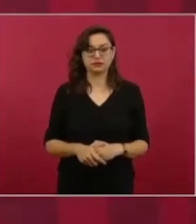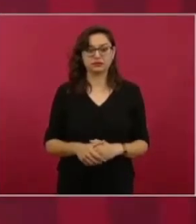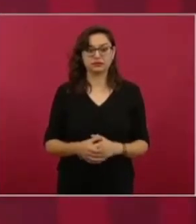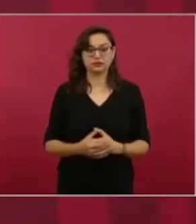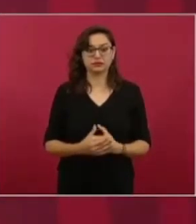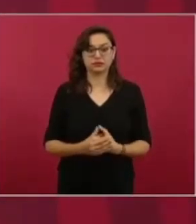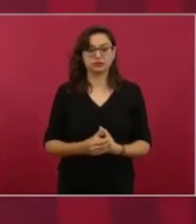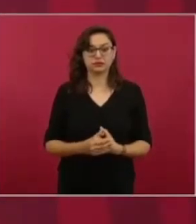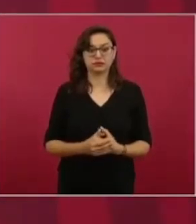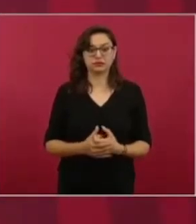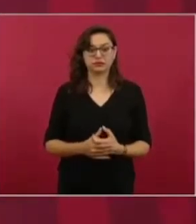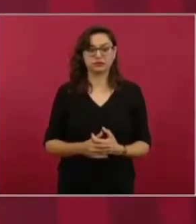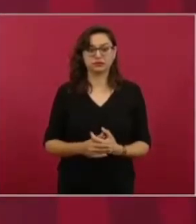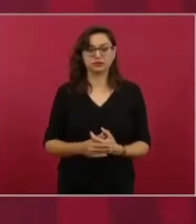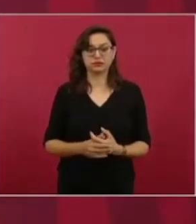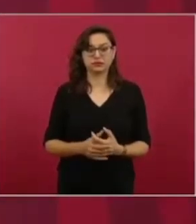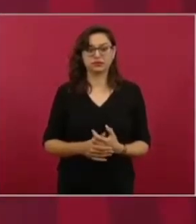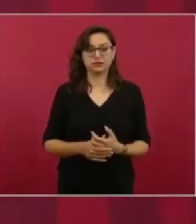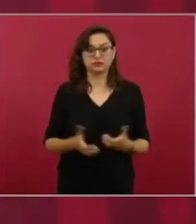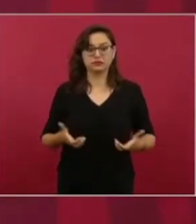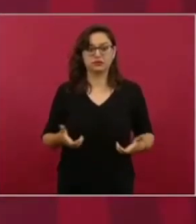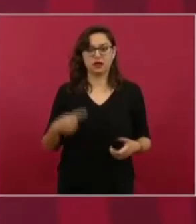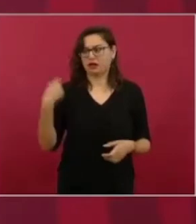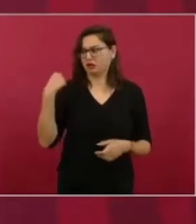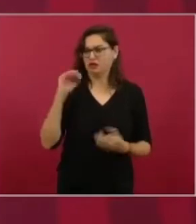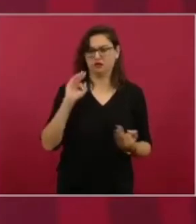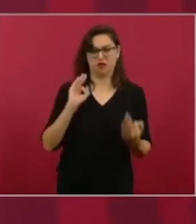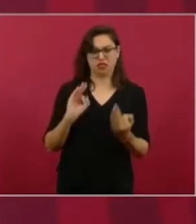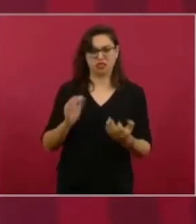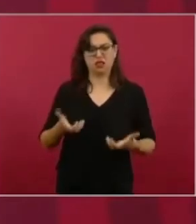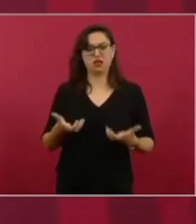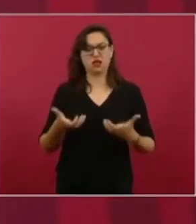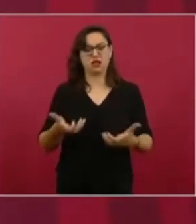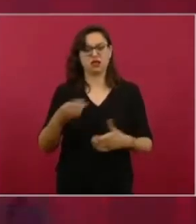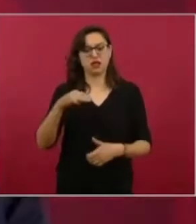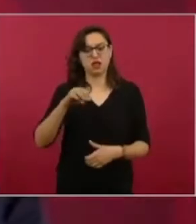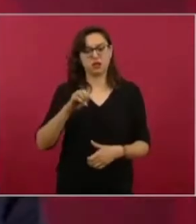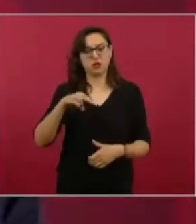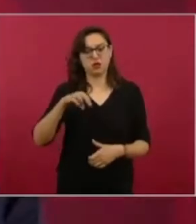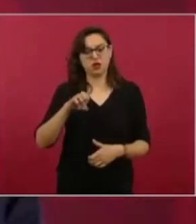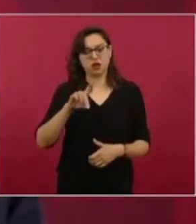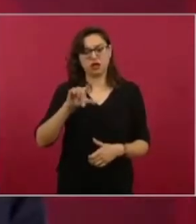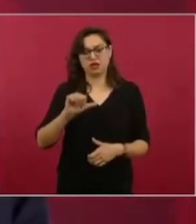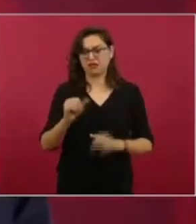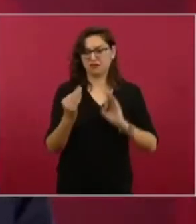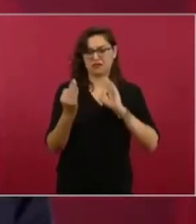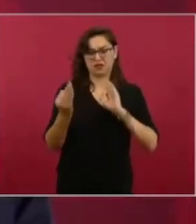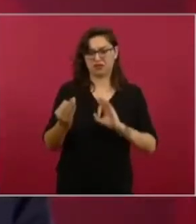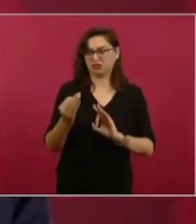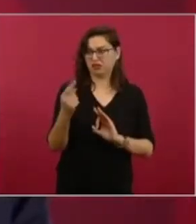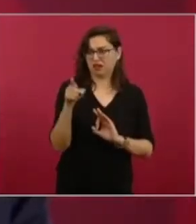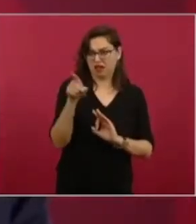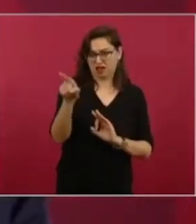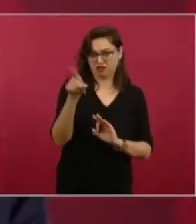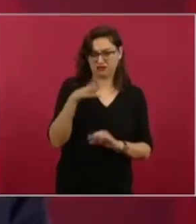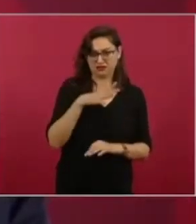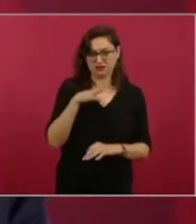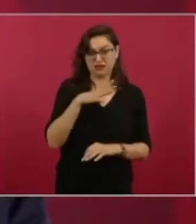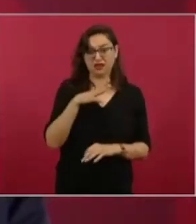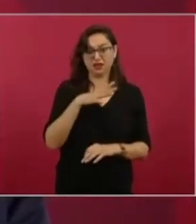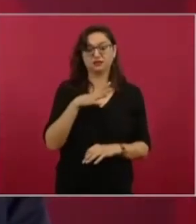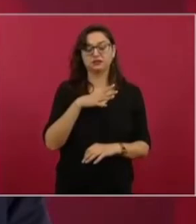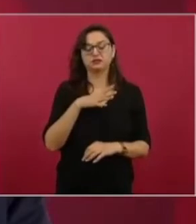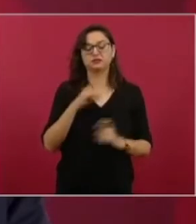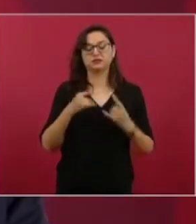va a estar aquí en Moneda, sí, ¿no? Sí, aquí enfrente va a